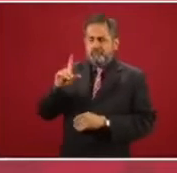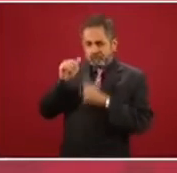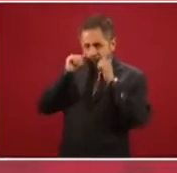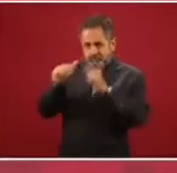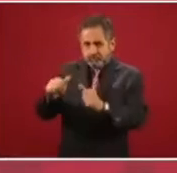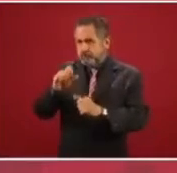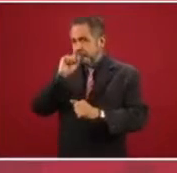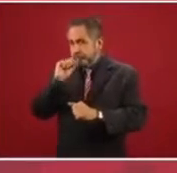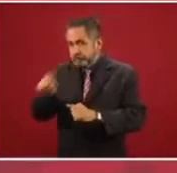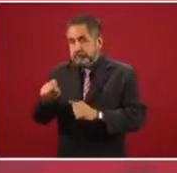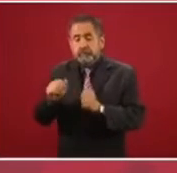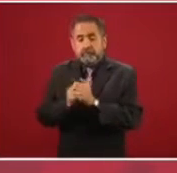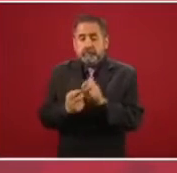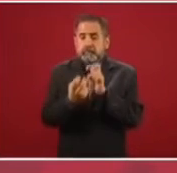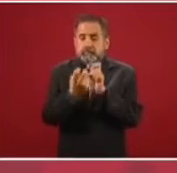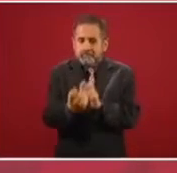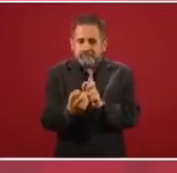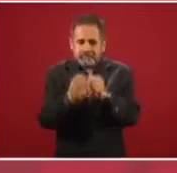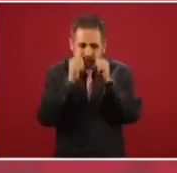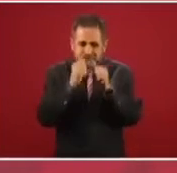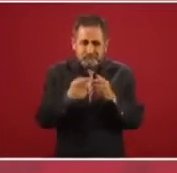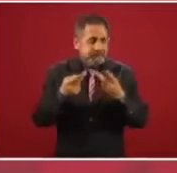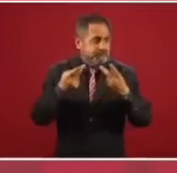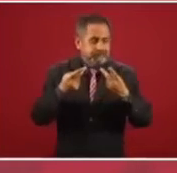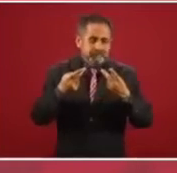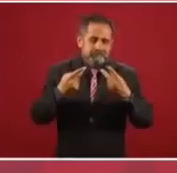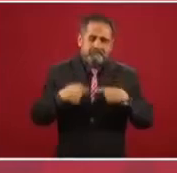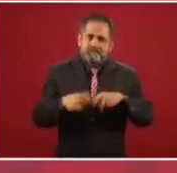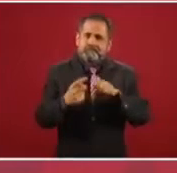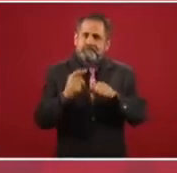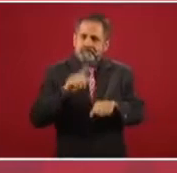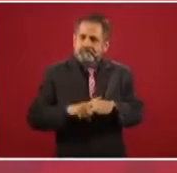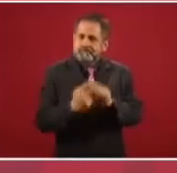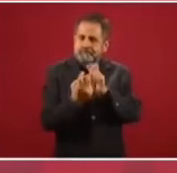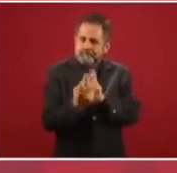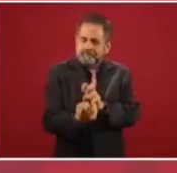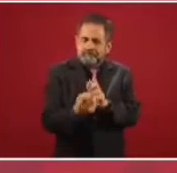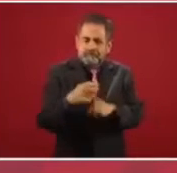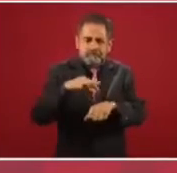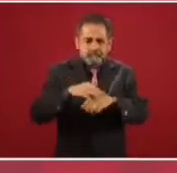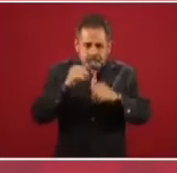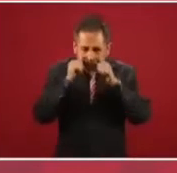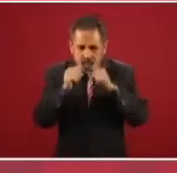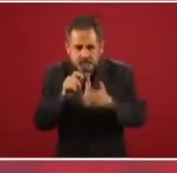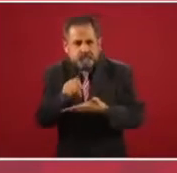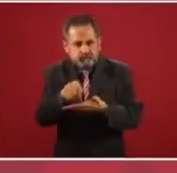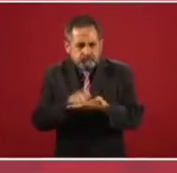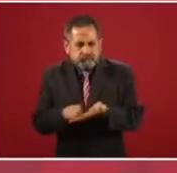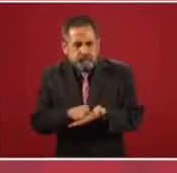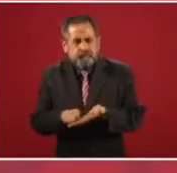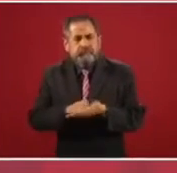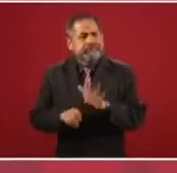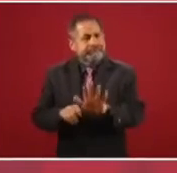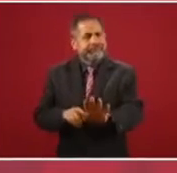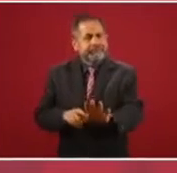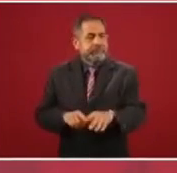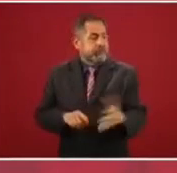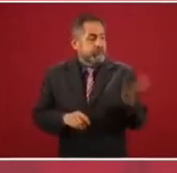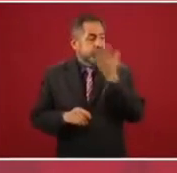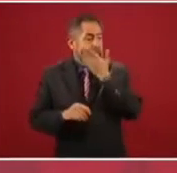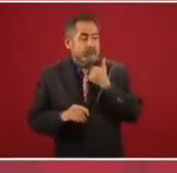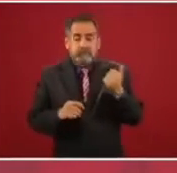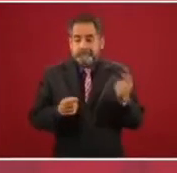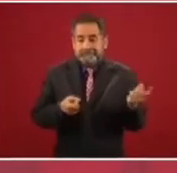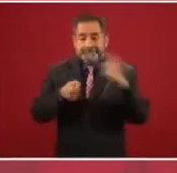también consulta externa atención médica para los que no tienen seguridad